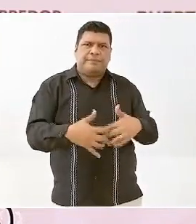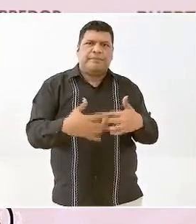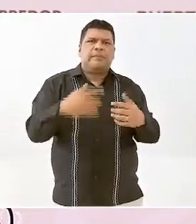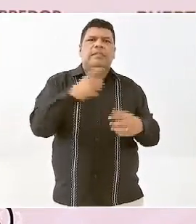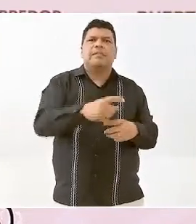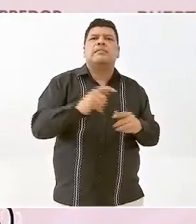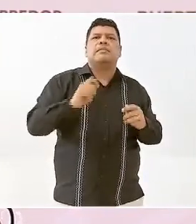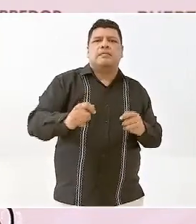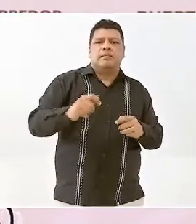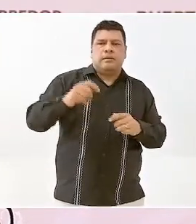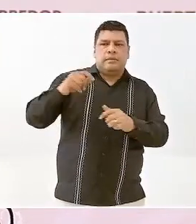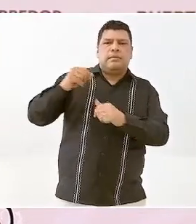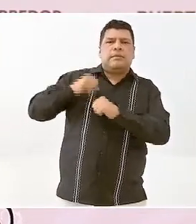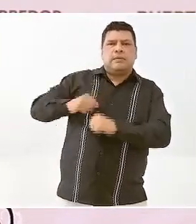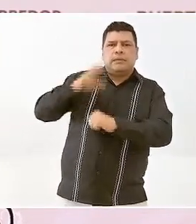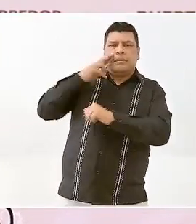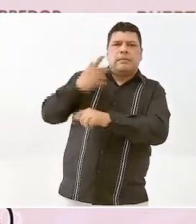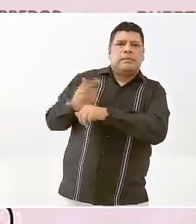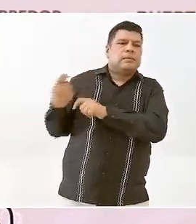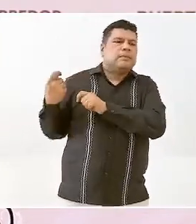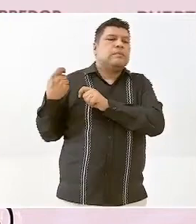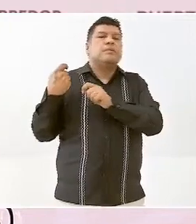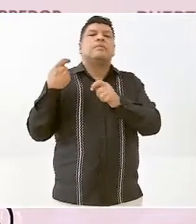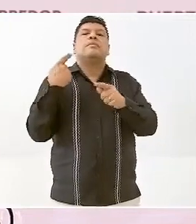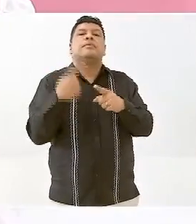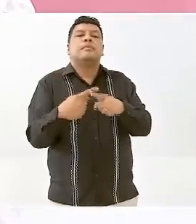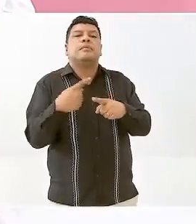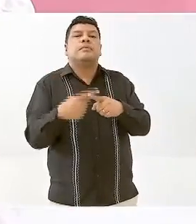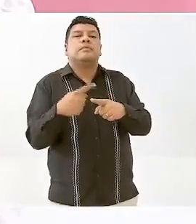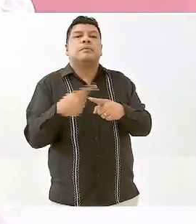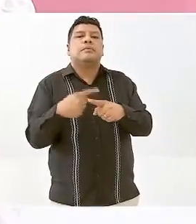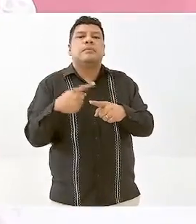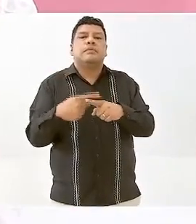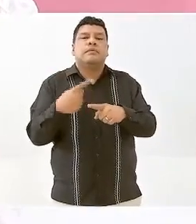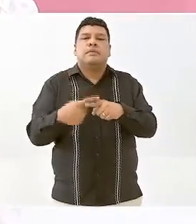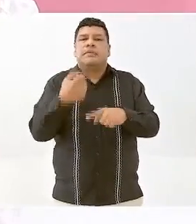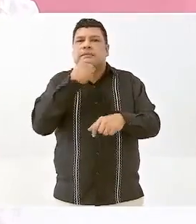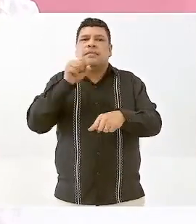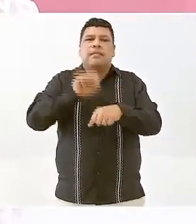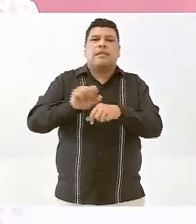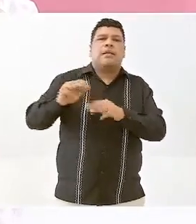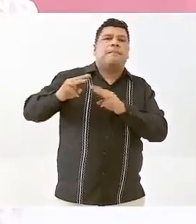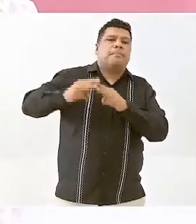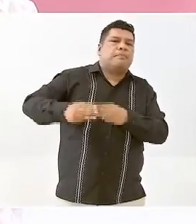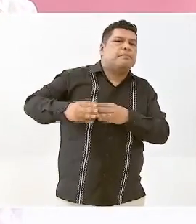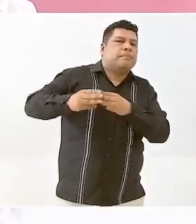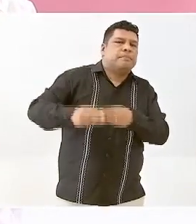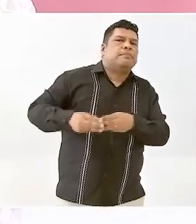quede bajo custodia de la Secretaría de Marina